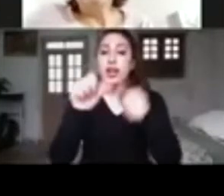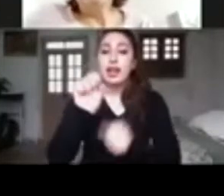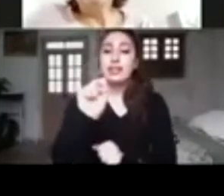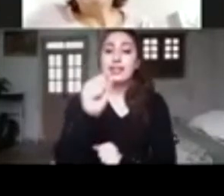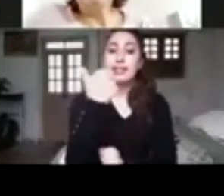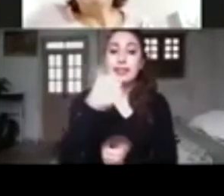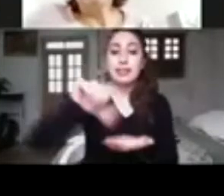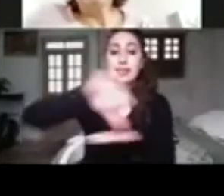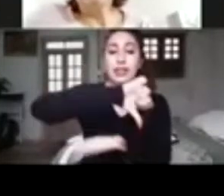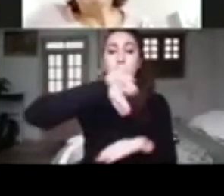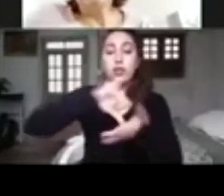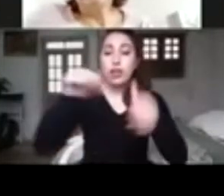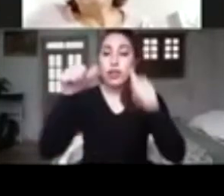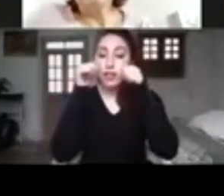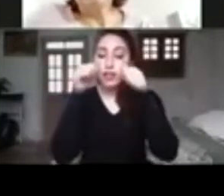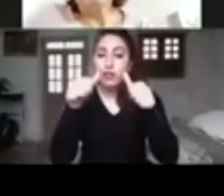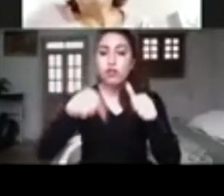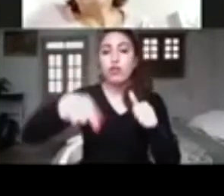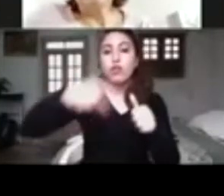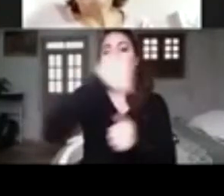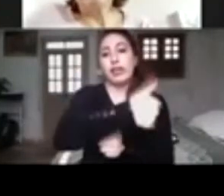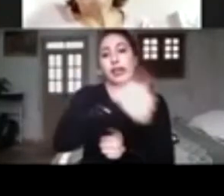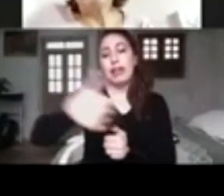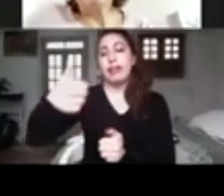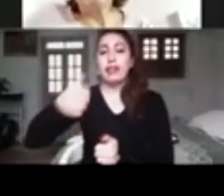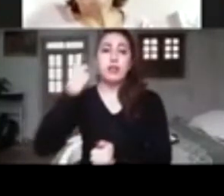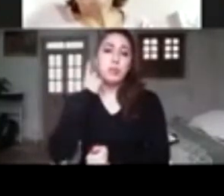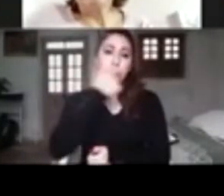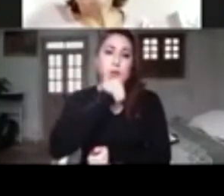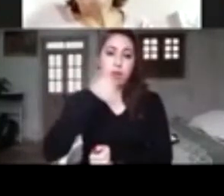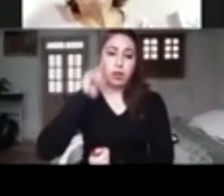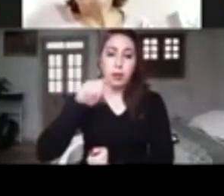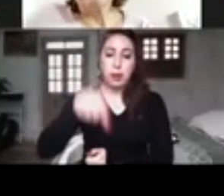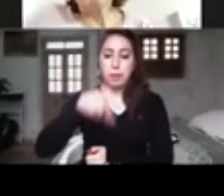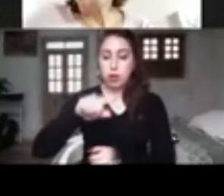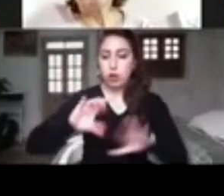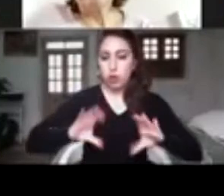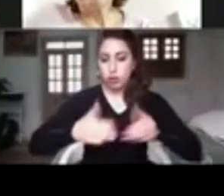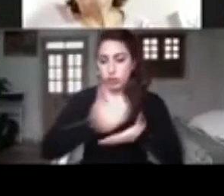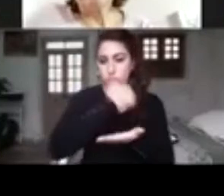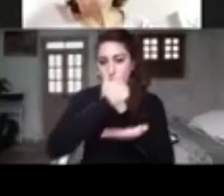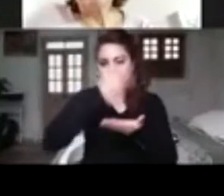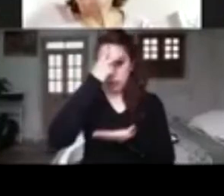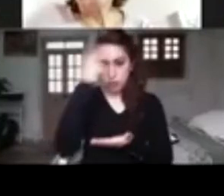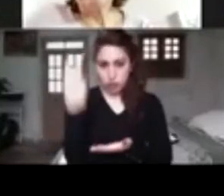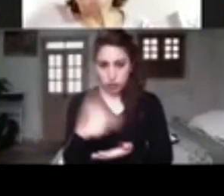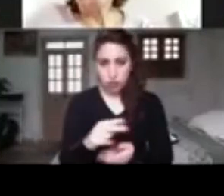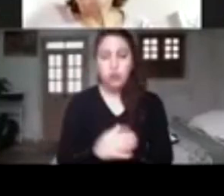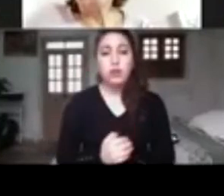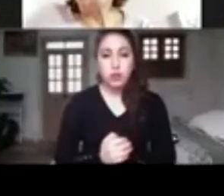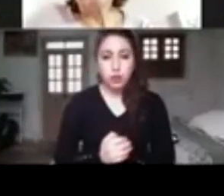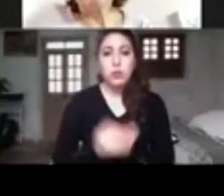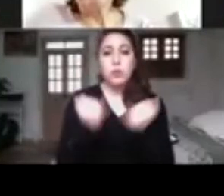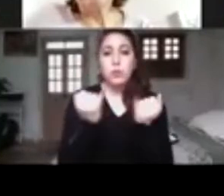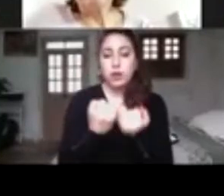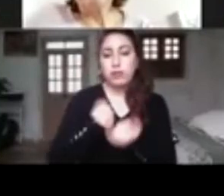legislativos de este Congreso. Saludo con gusto a la Asociación Controla tu